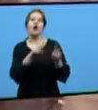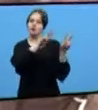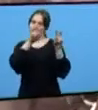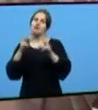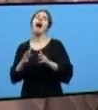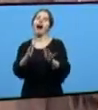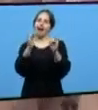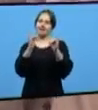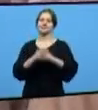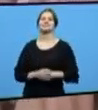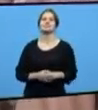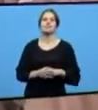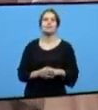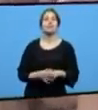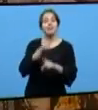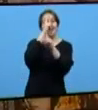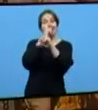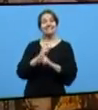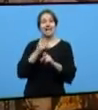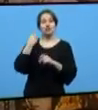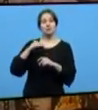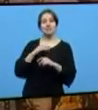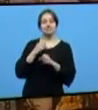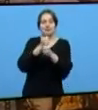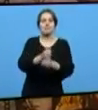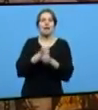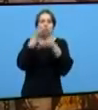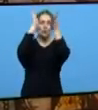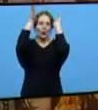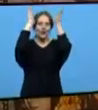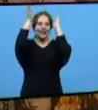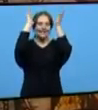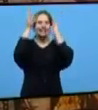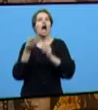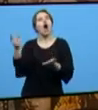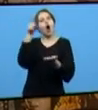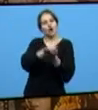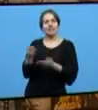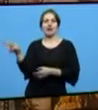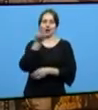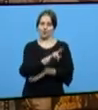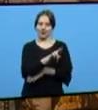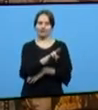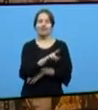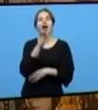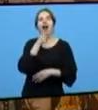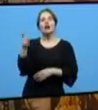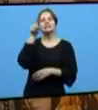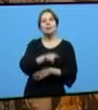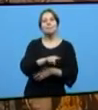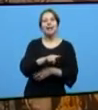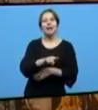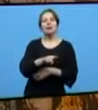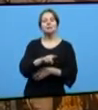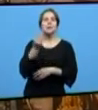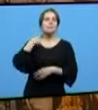este 2012. Este ano restaurouse o Paso da Borriquita, que é do ano 47, restaurou na Xunta de Cofradías, e agora tamén